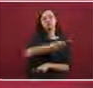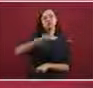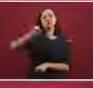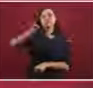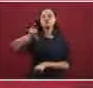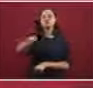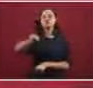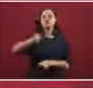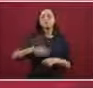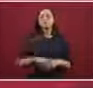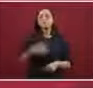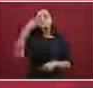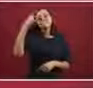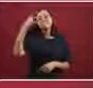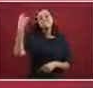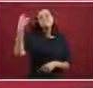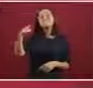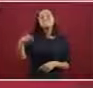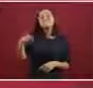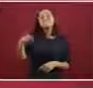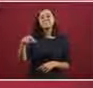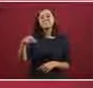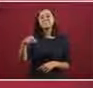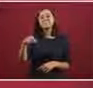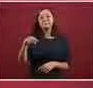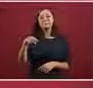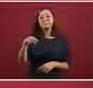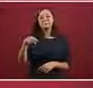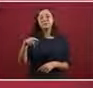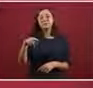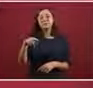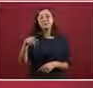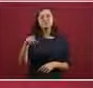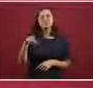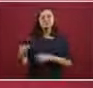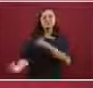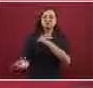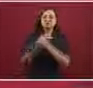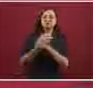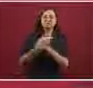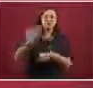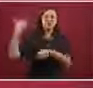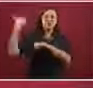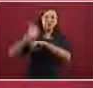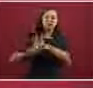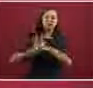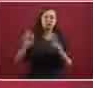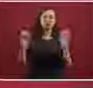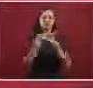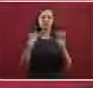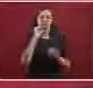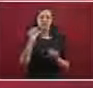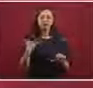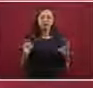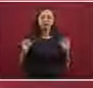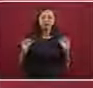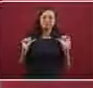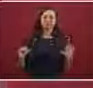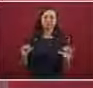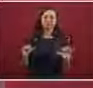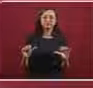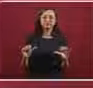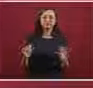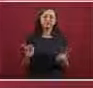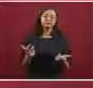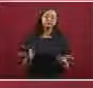para que les garantizaran impunidad, y eso está